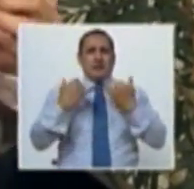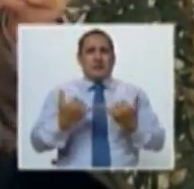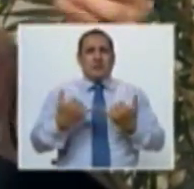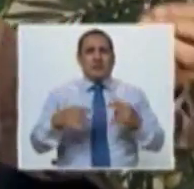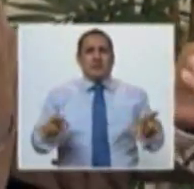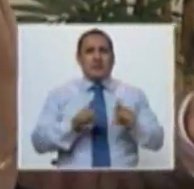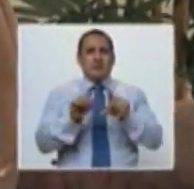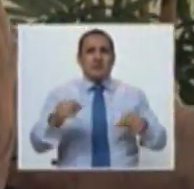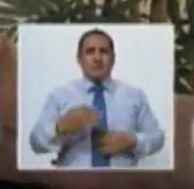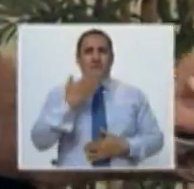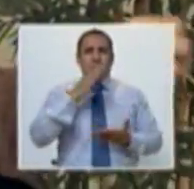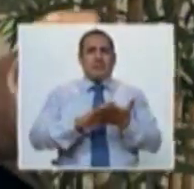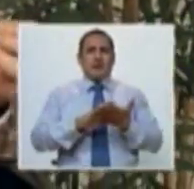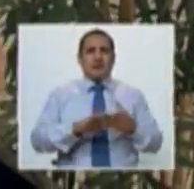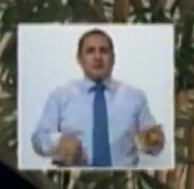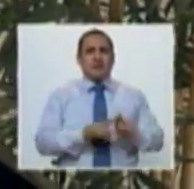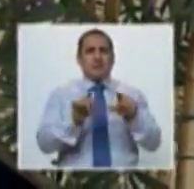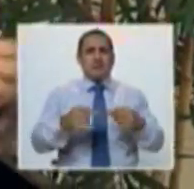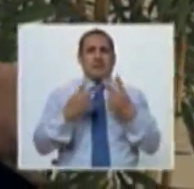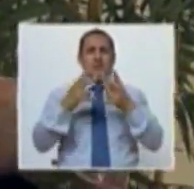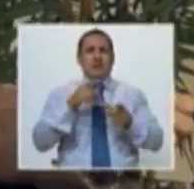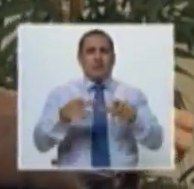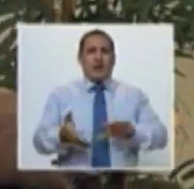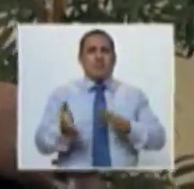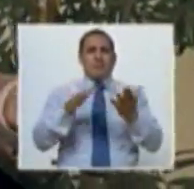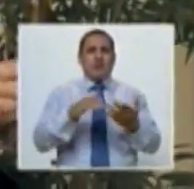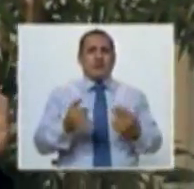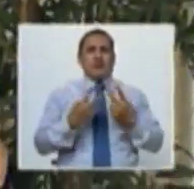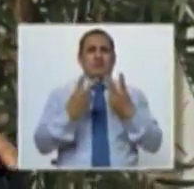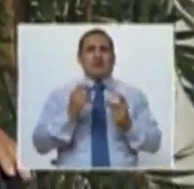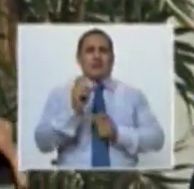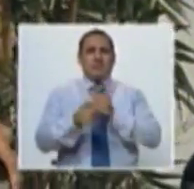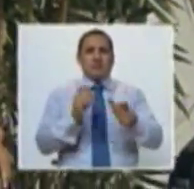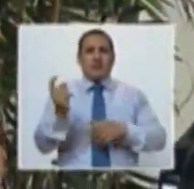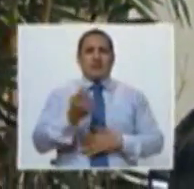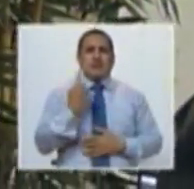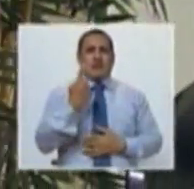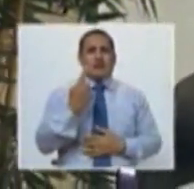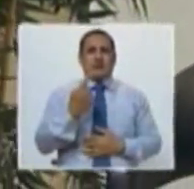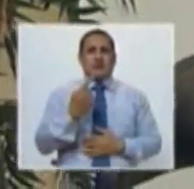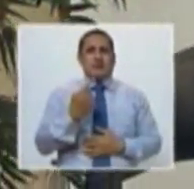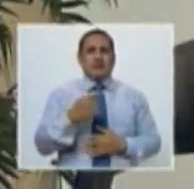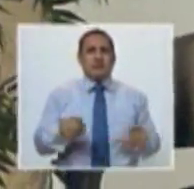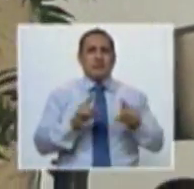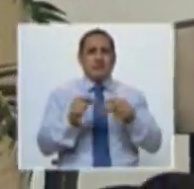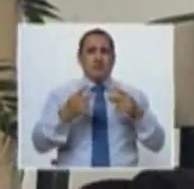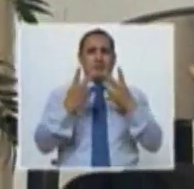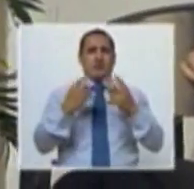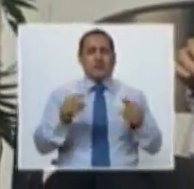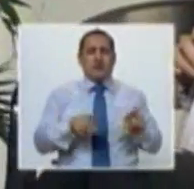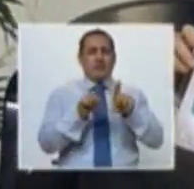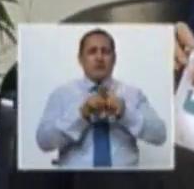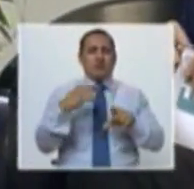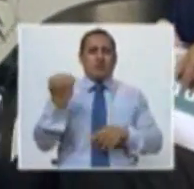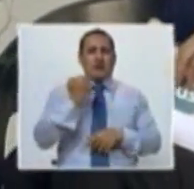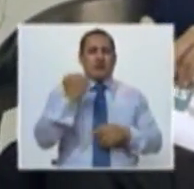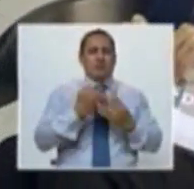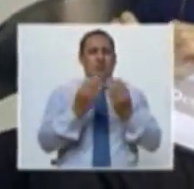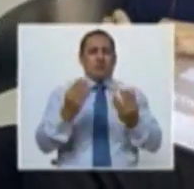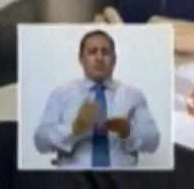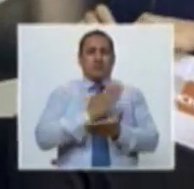el crimen como metodología o la muerte como metodología para supuestamente alcanzar grandes objetivos,